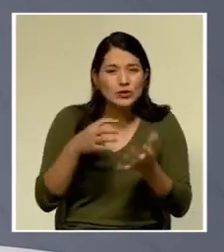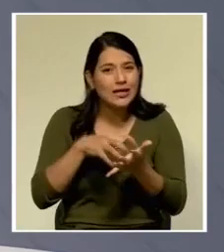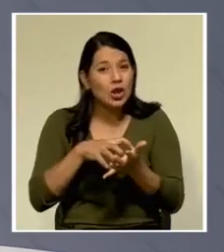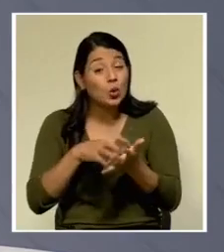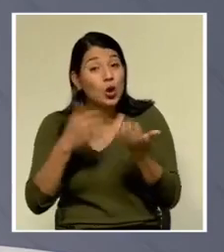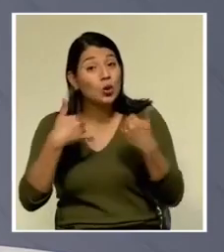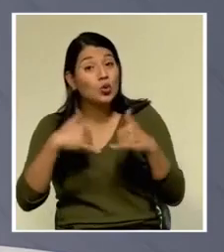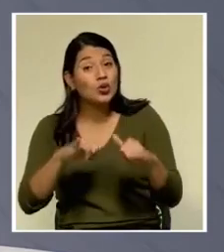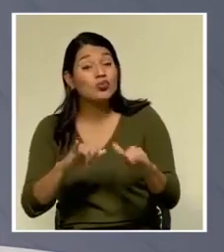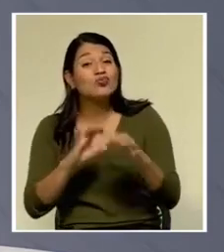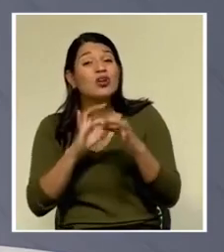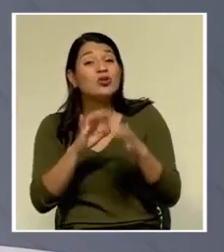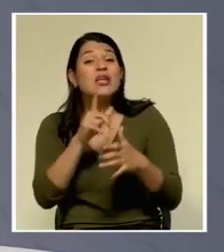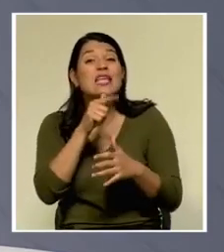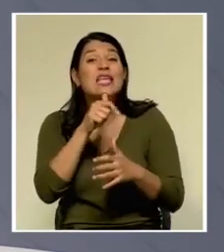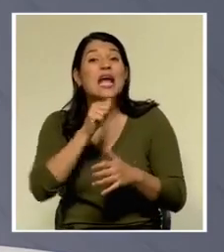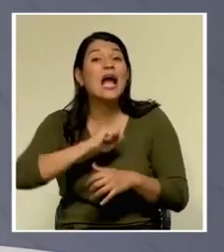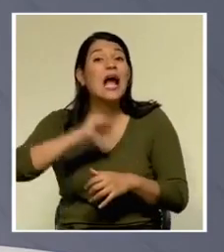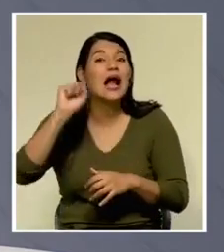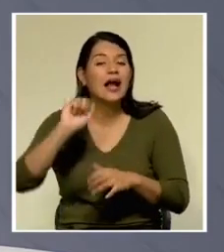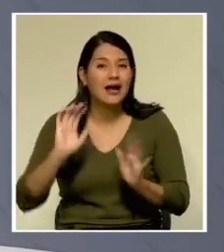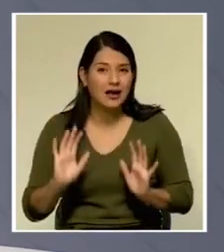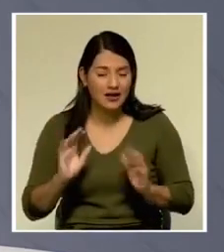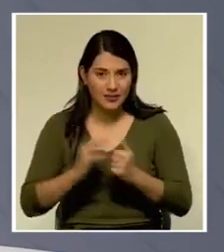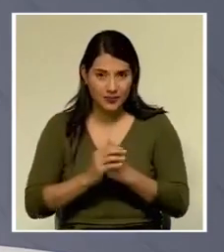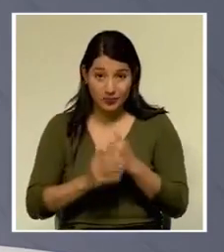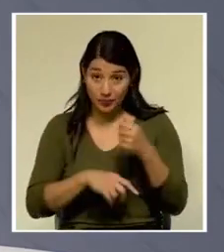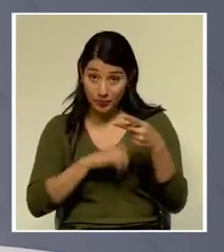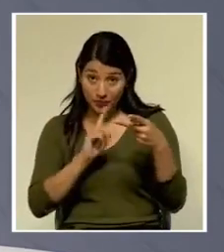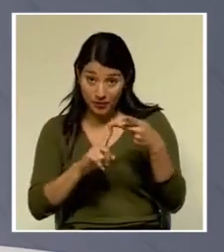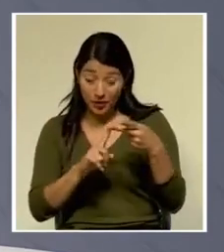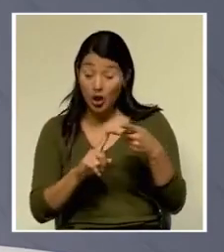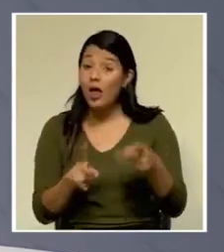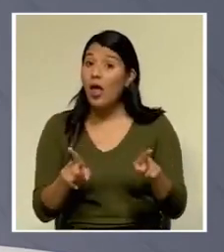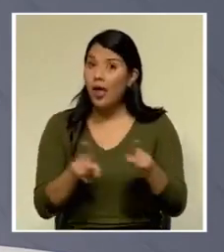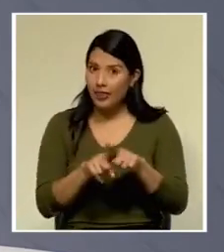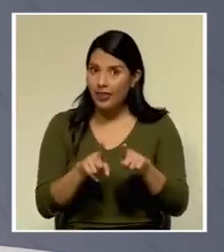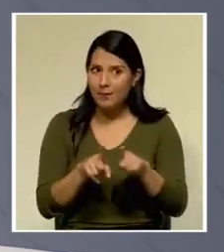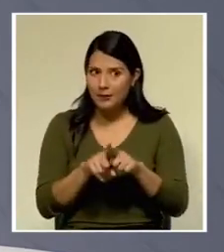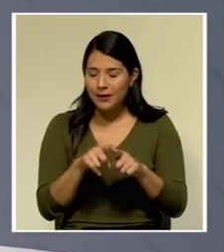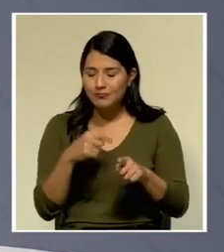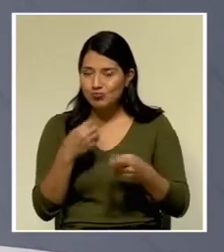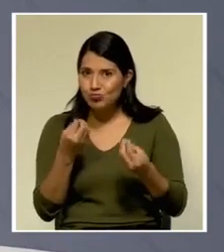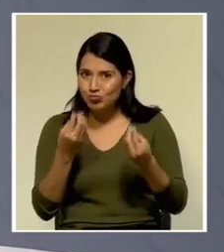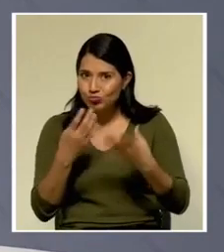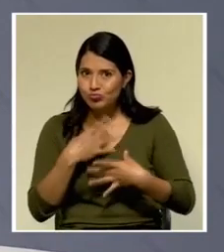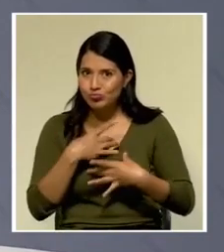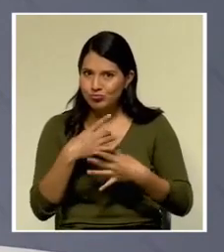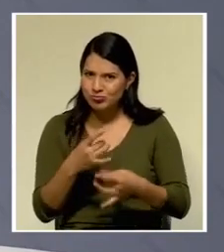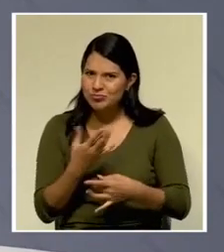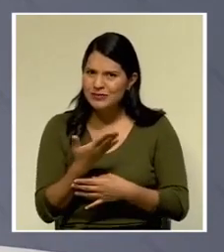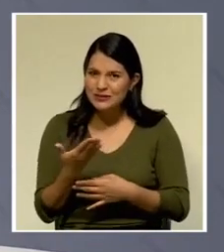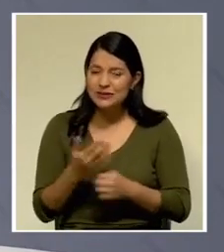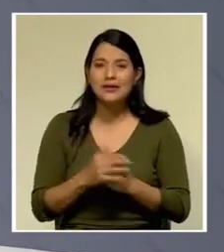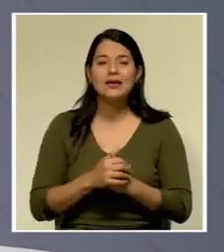el resultado final. Lo segundo, que me llama también poderosamente la atención, es,